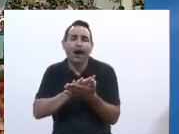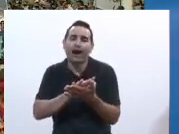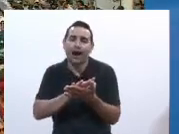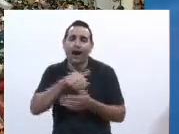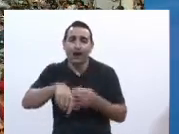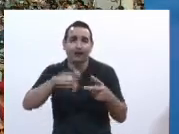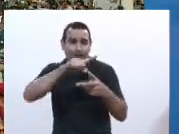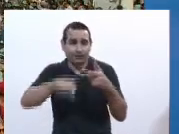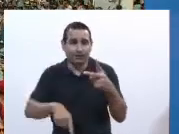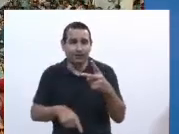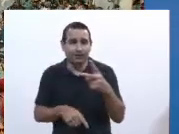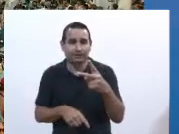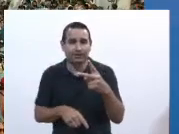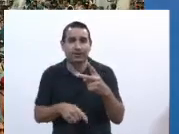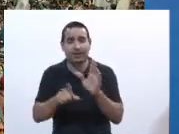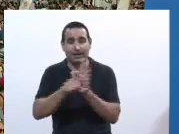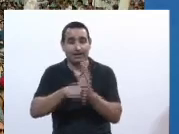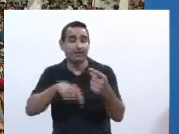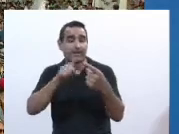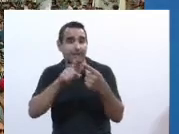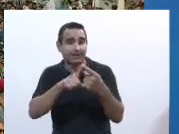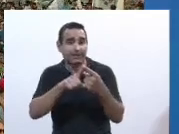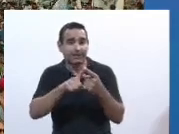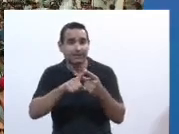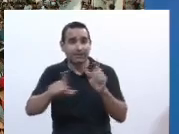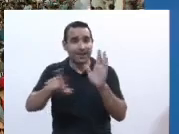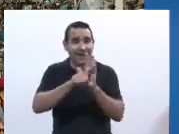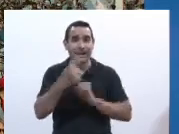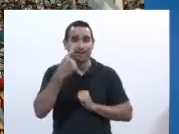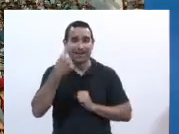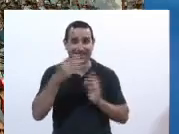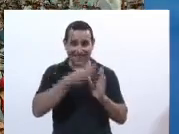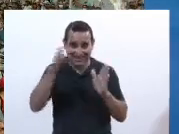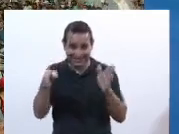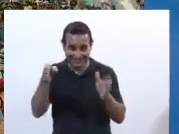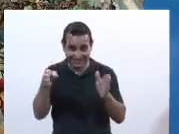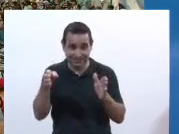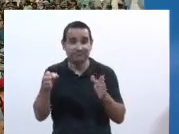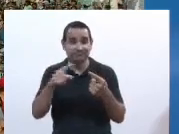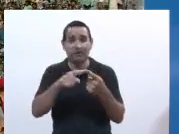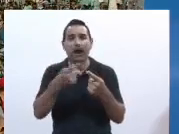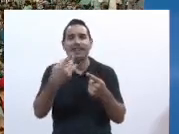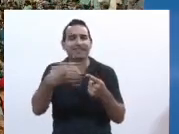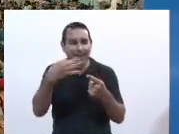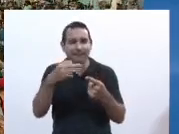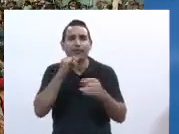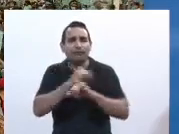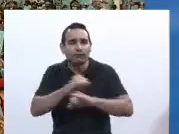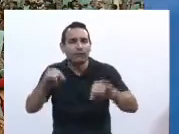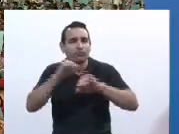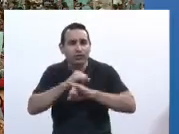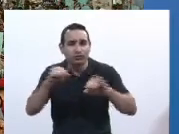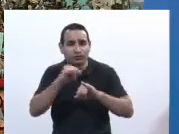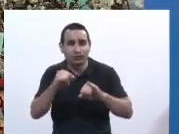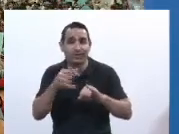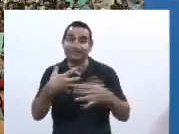dos leyes. Una de ellas se llama la Ley de los 1000 días, donde se le va a informar desde